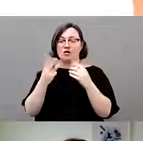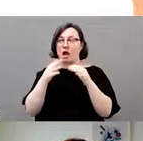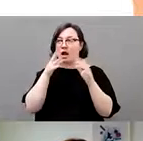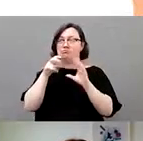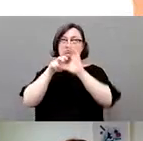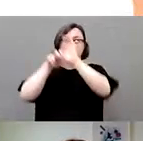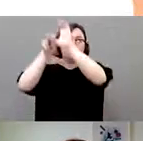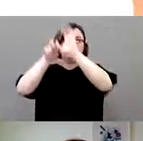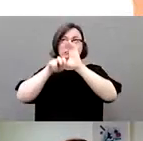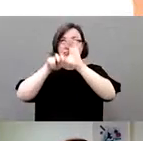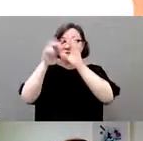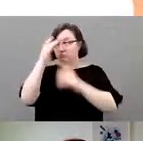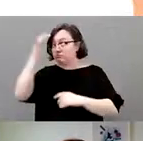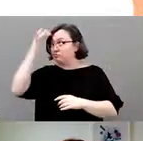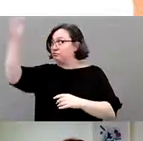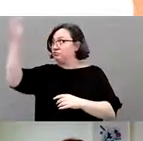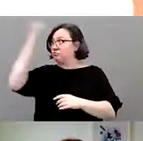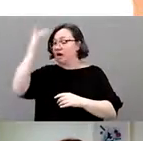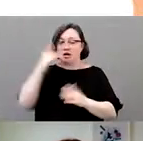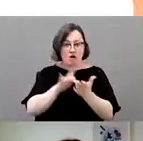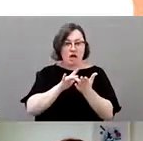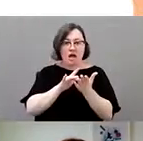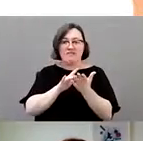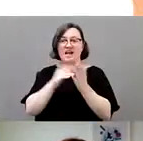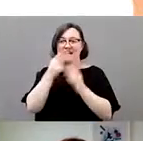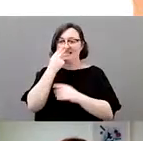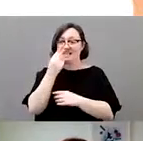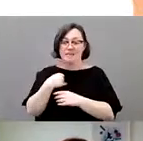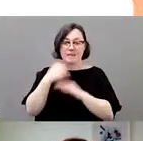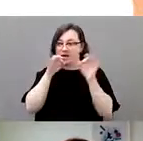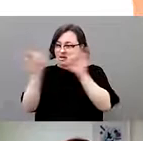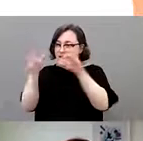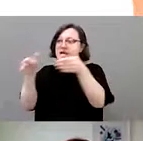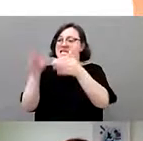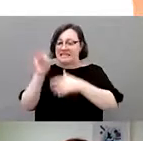y se suele ir un poco pues, a sus campos de interés más a lo que tiene que hacer.